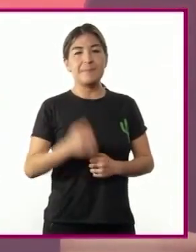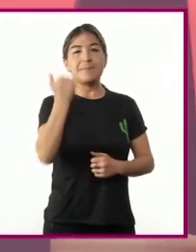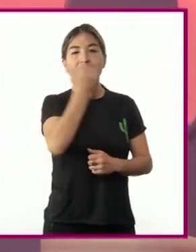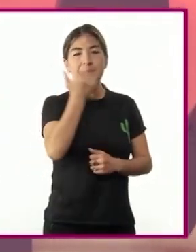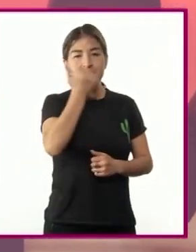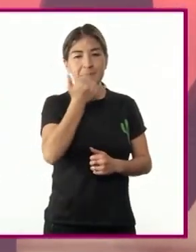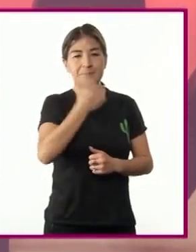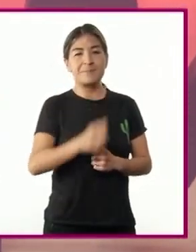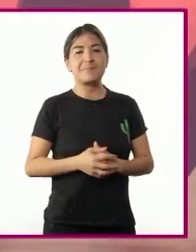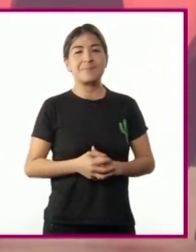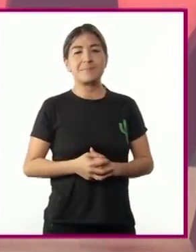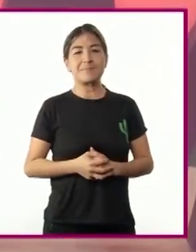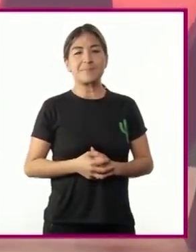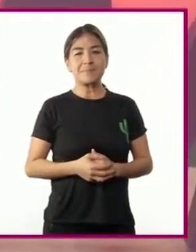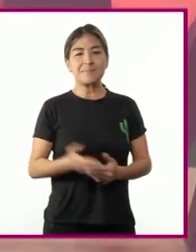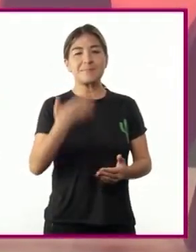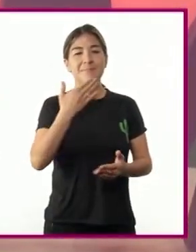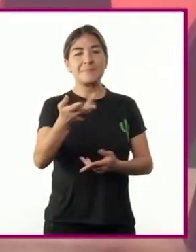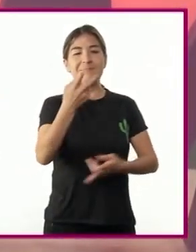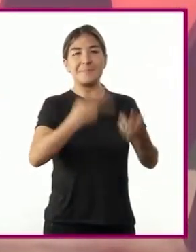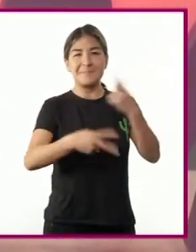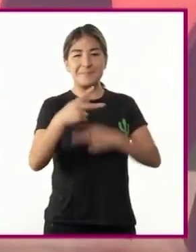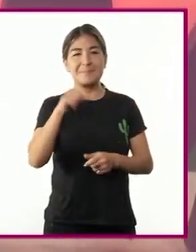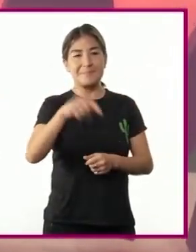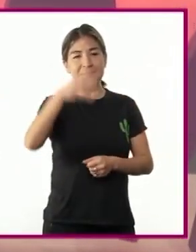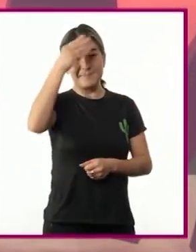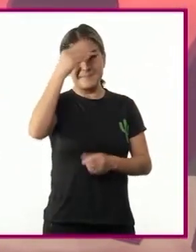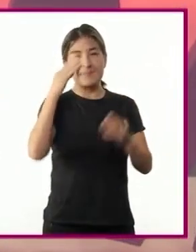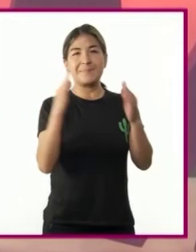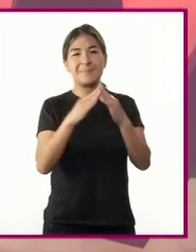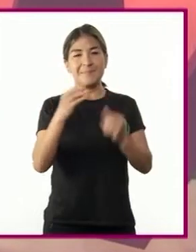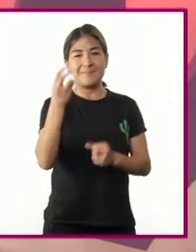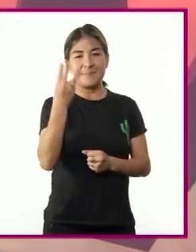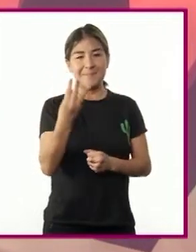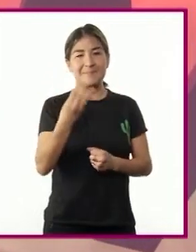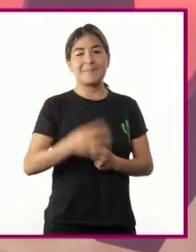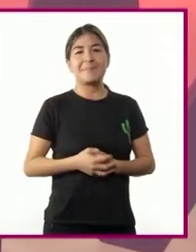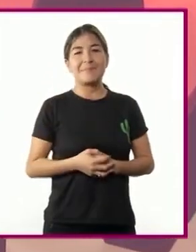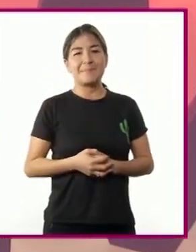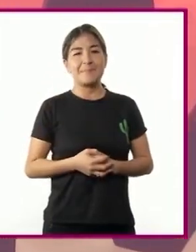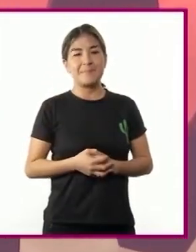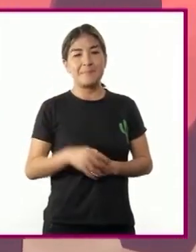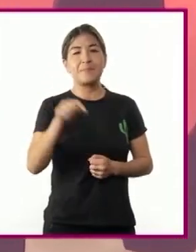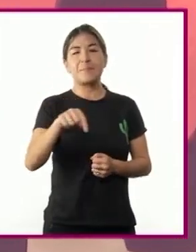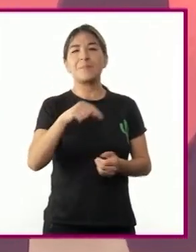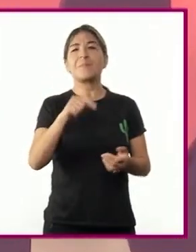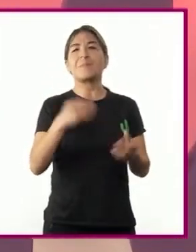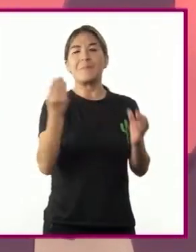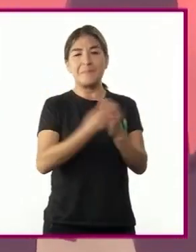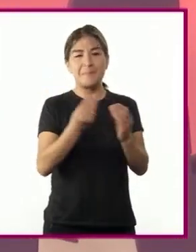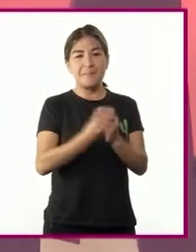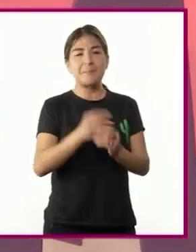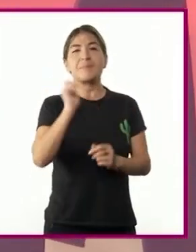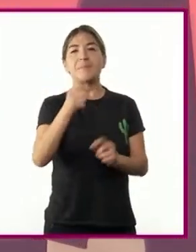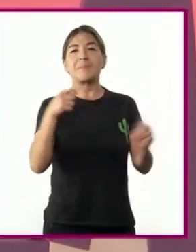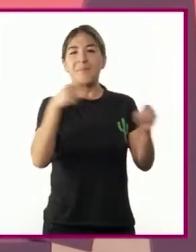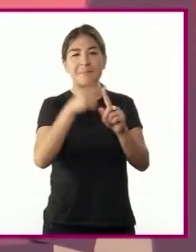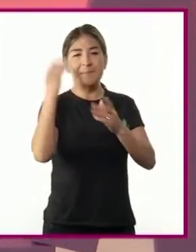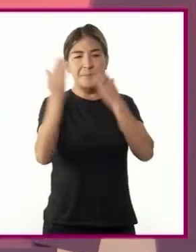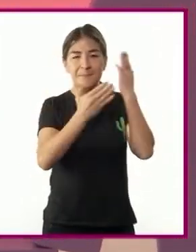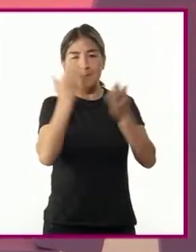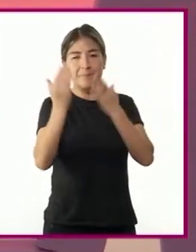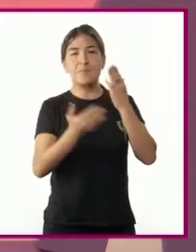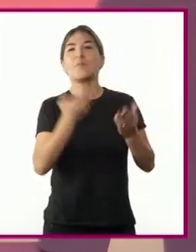Alumnas y alumnos, bienvenidos a Aprende en Casa 3. En esta sesión abordaremos